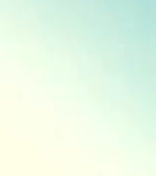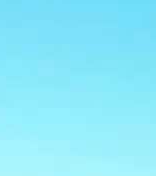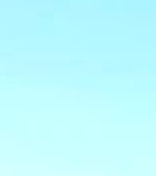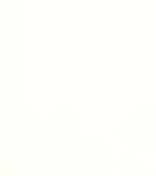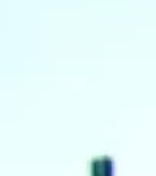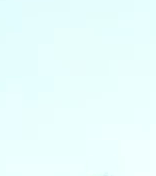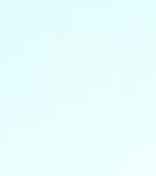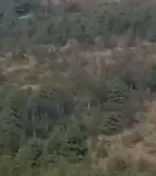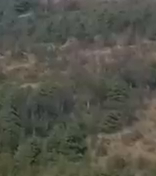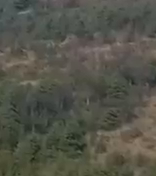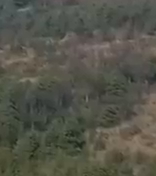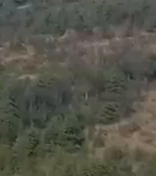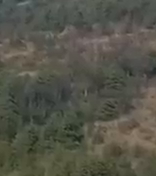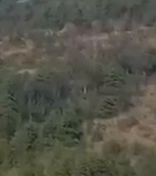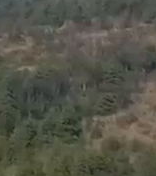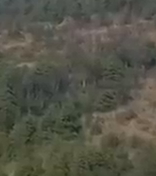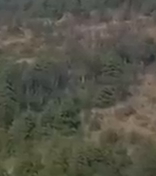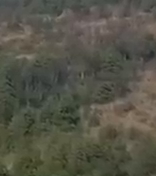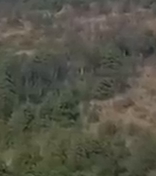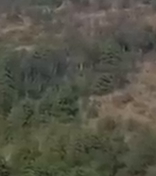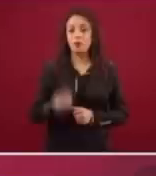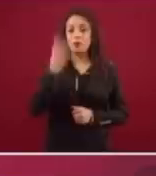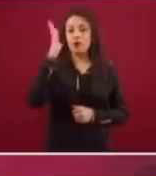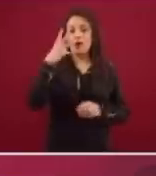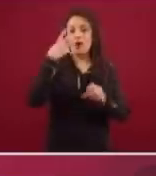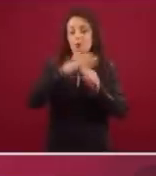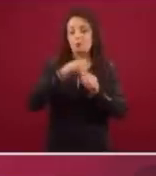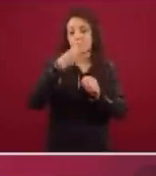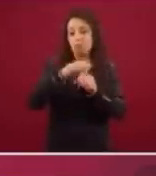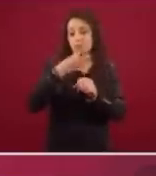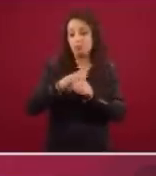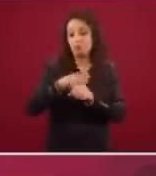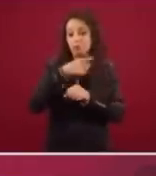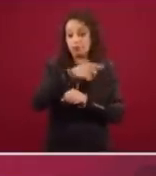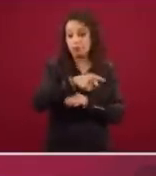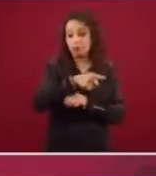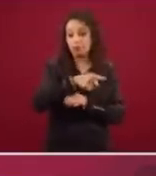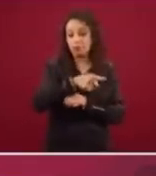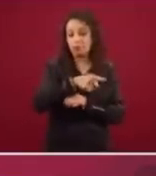avanzando, cuántas instalaciones públicas ya tienen internet.